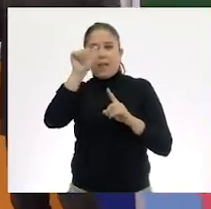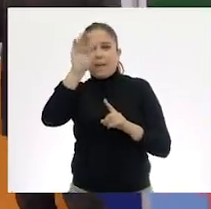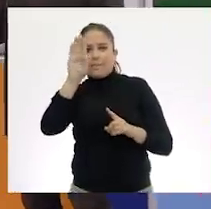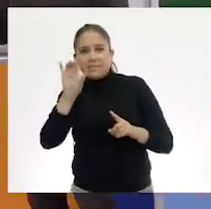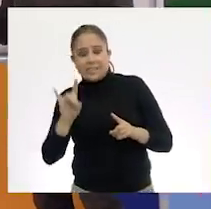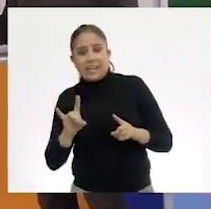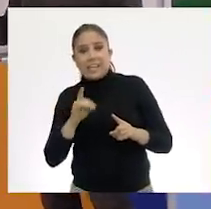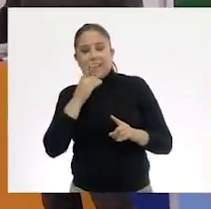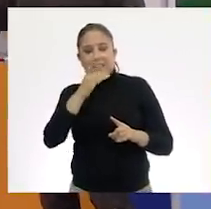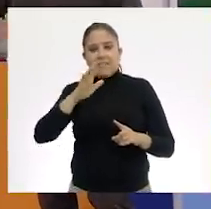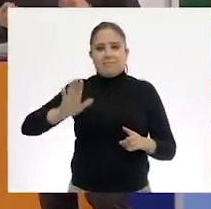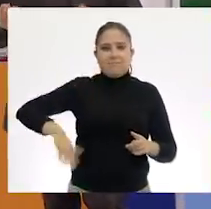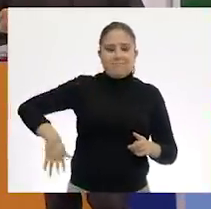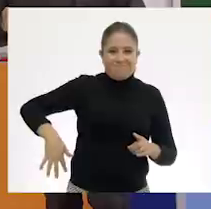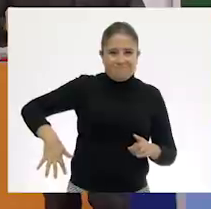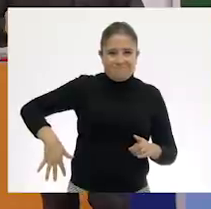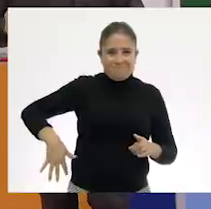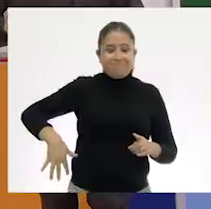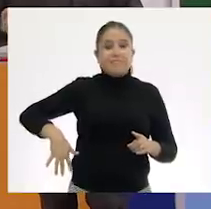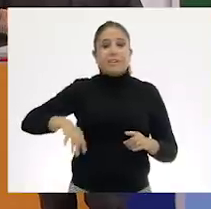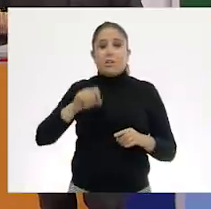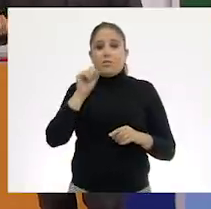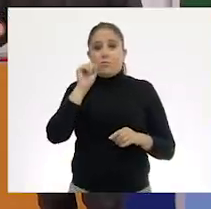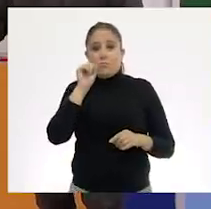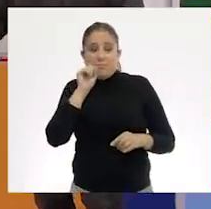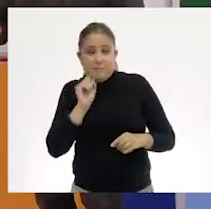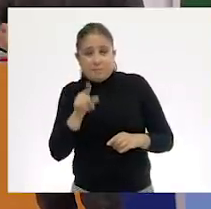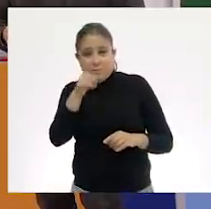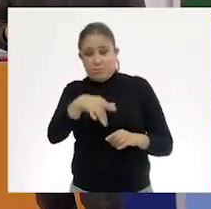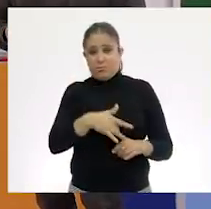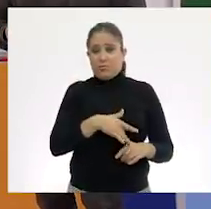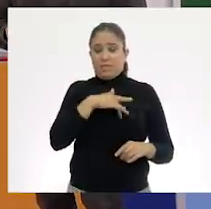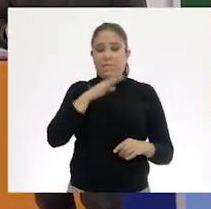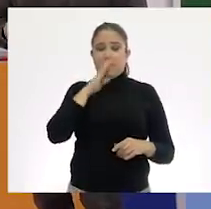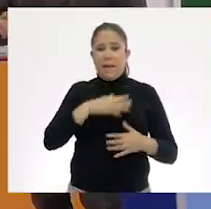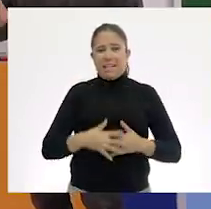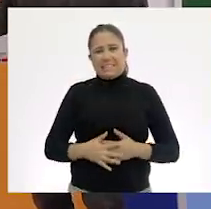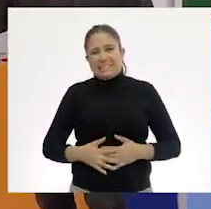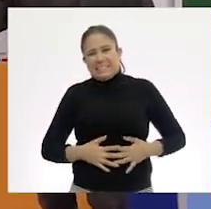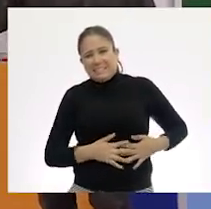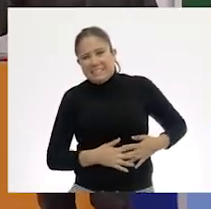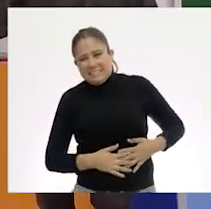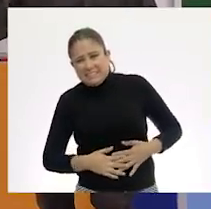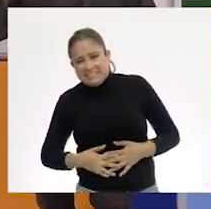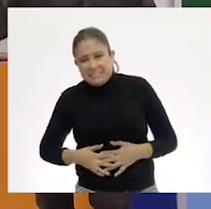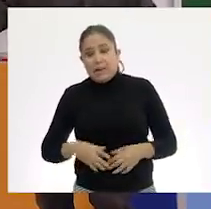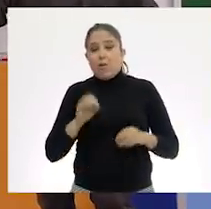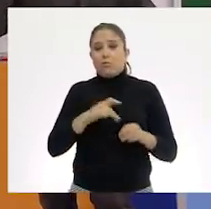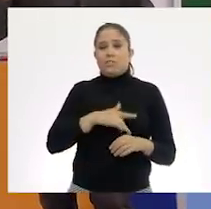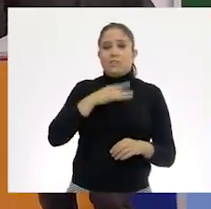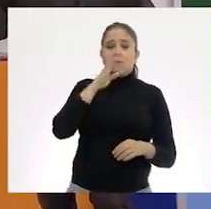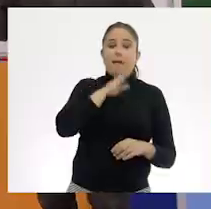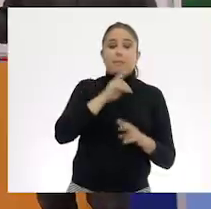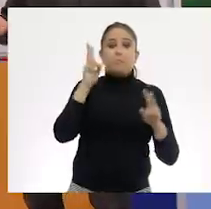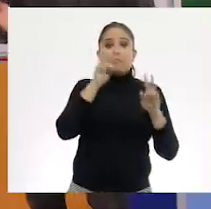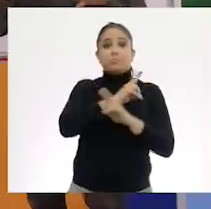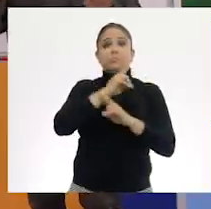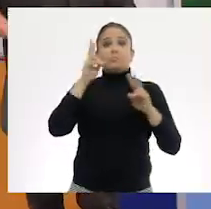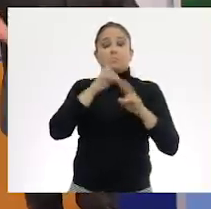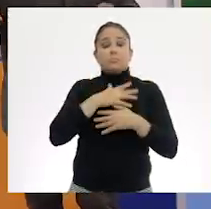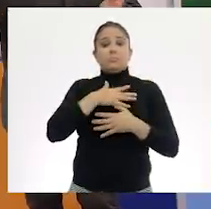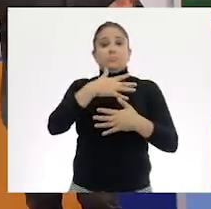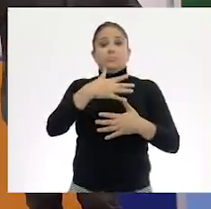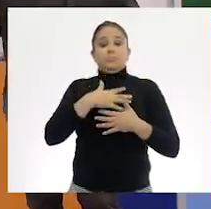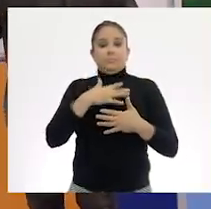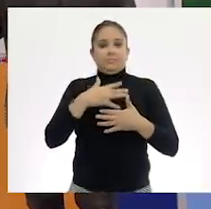lo decíamos en la clase anterior, no es lo mismo si tú te sientes mal del estómago a si te sientes mal de las vías respiratorias.